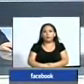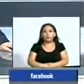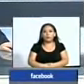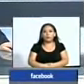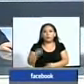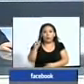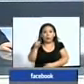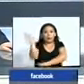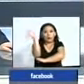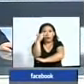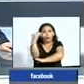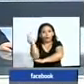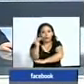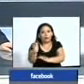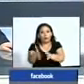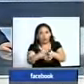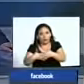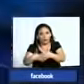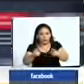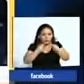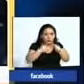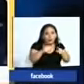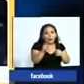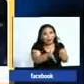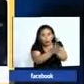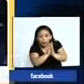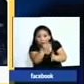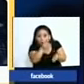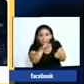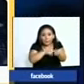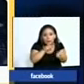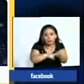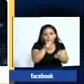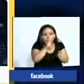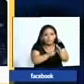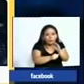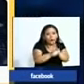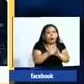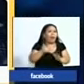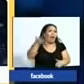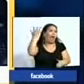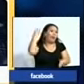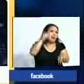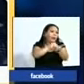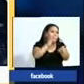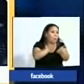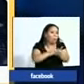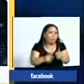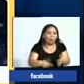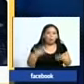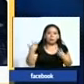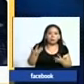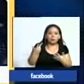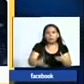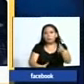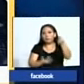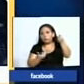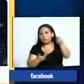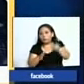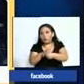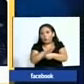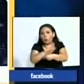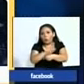Y la Embajada de Estados Unidos ha informado a los solicitantes de visa de no inmigrante y que no tuvieron su cita por la emergencia generada por la COVID-19